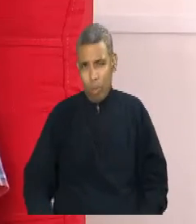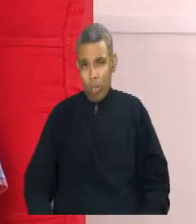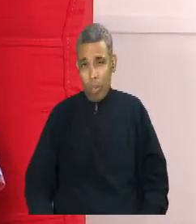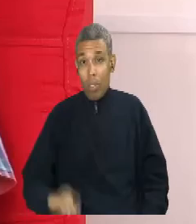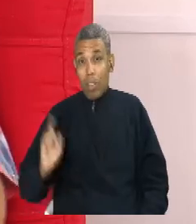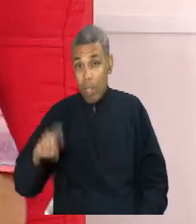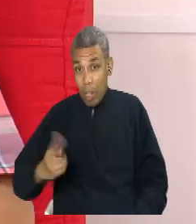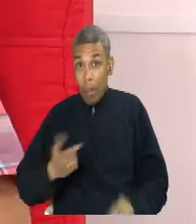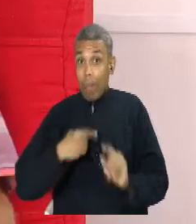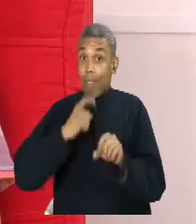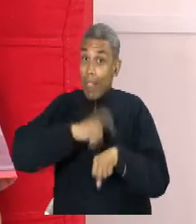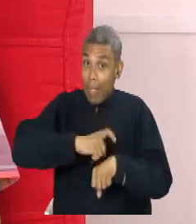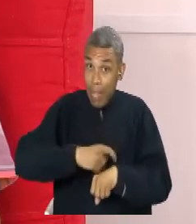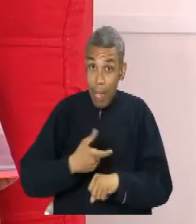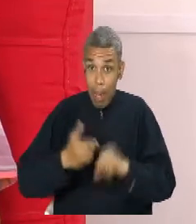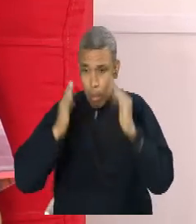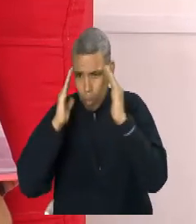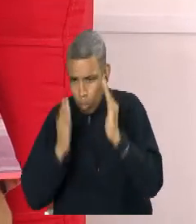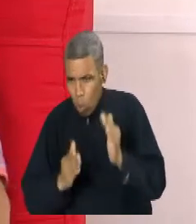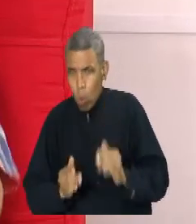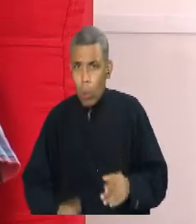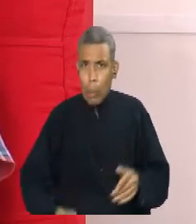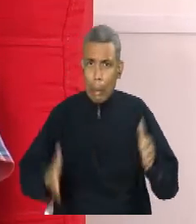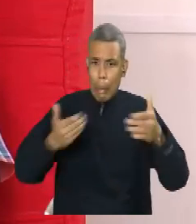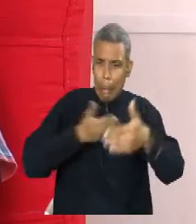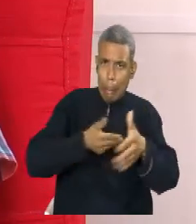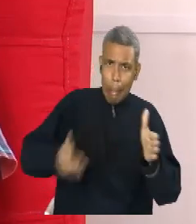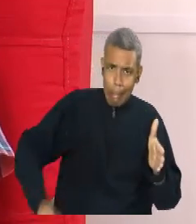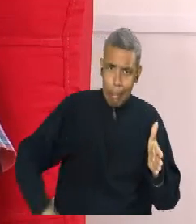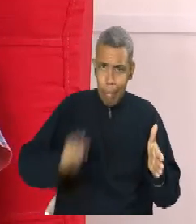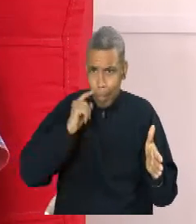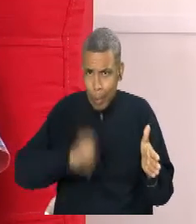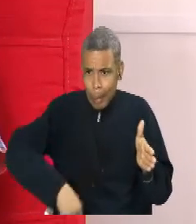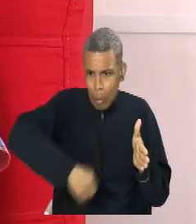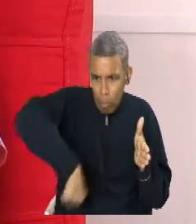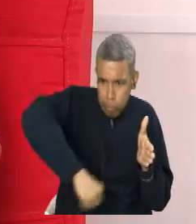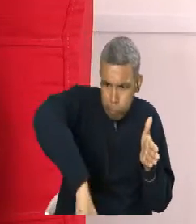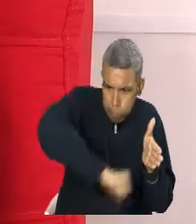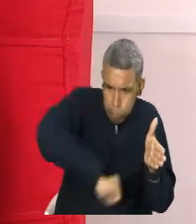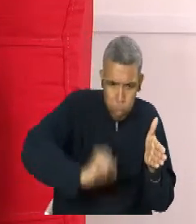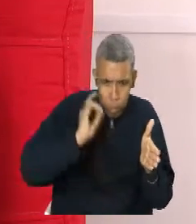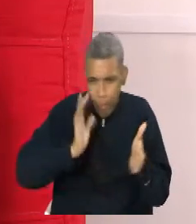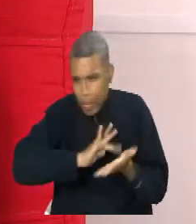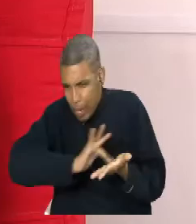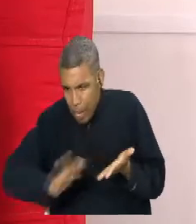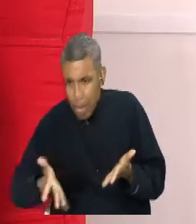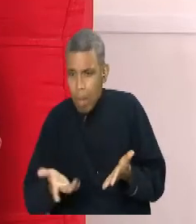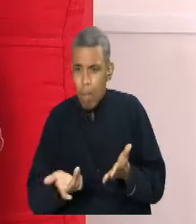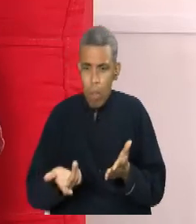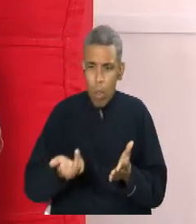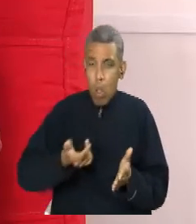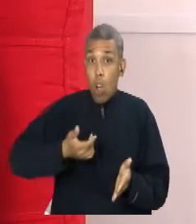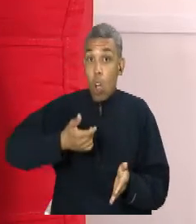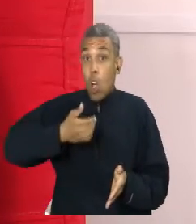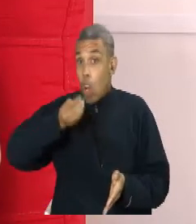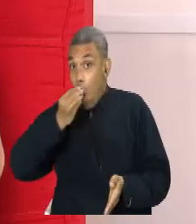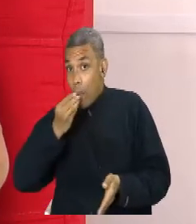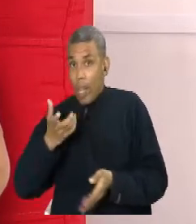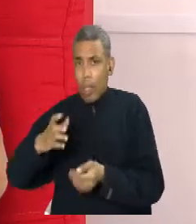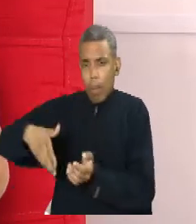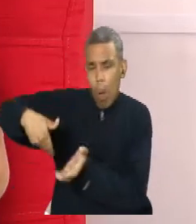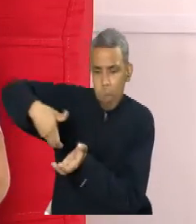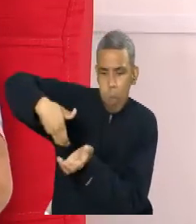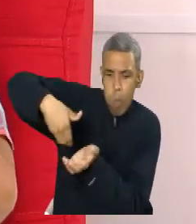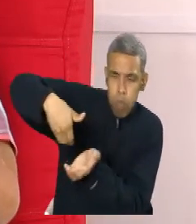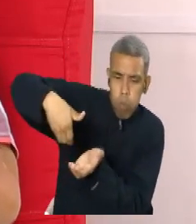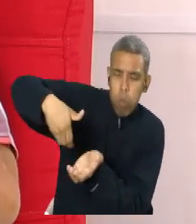un perrito y estas cosas entonces es importante persuadir al niño aunque no se le vaya pero le puede dar en el momento en que